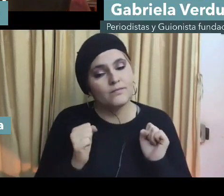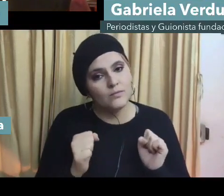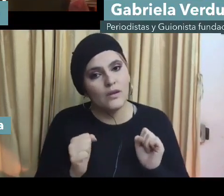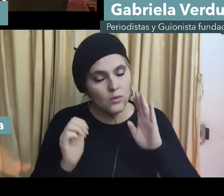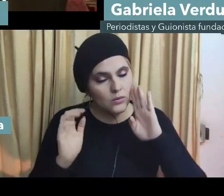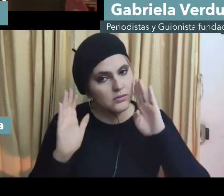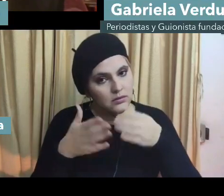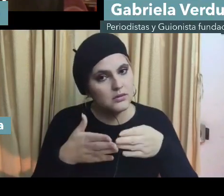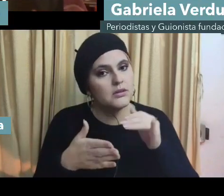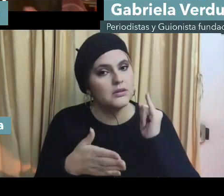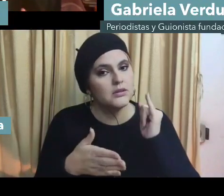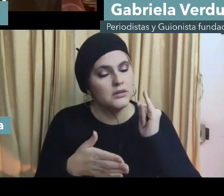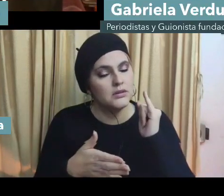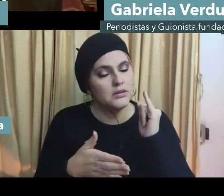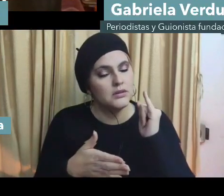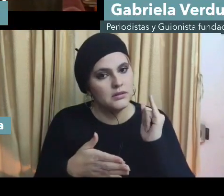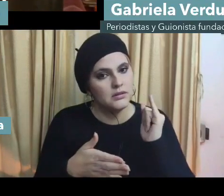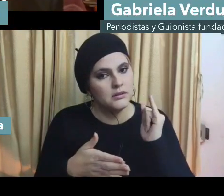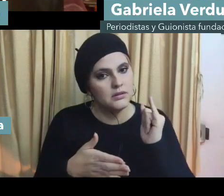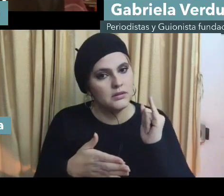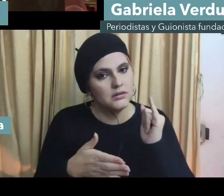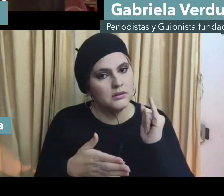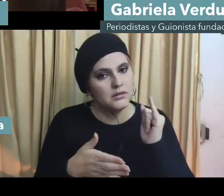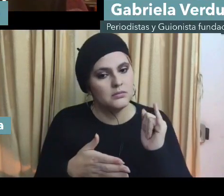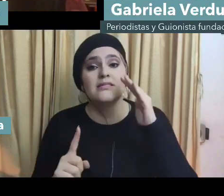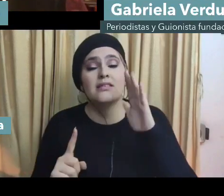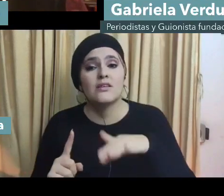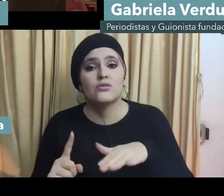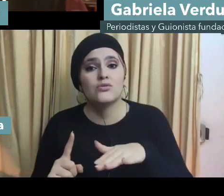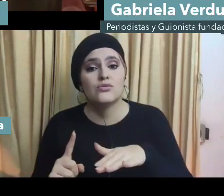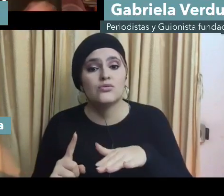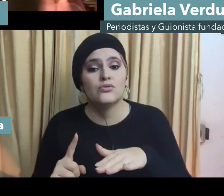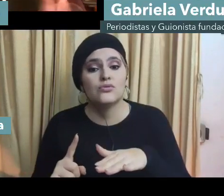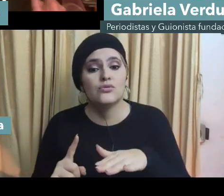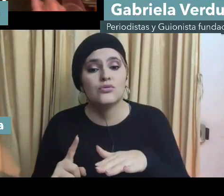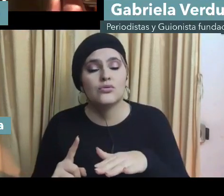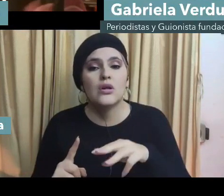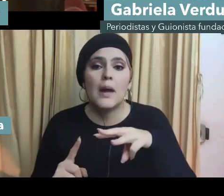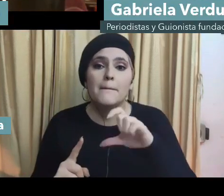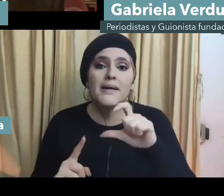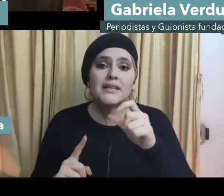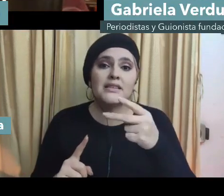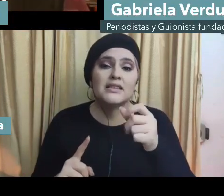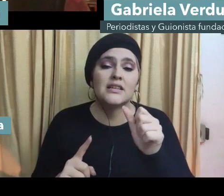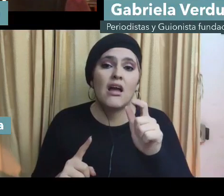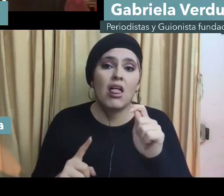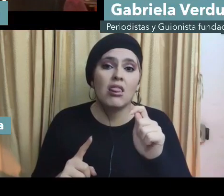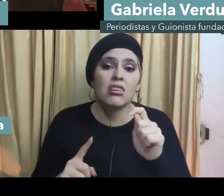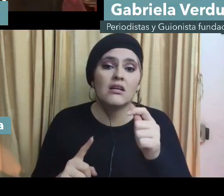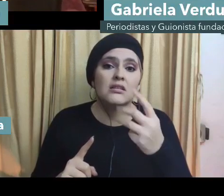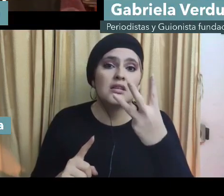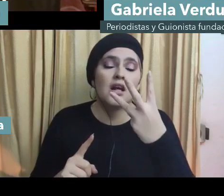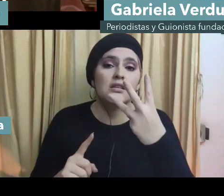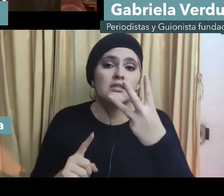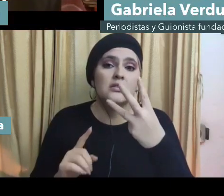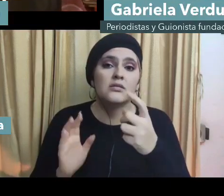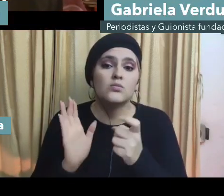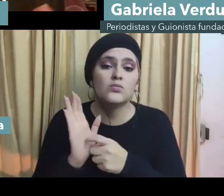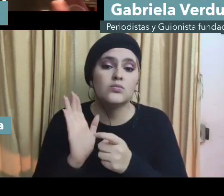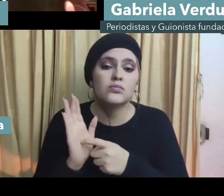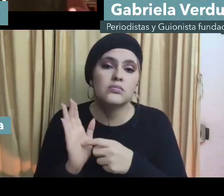espectro del autismo. Pero si tengo ese mismo niño con un M-Chat de 3 y no tengo antecedentes